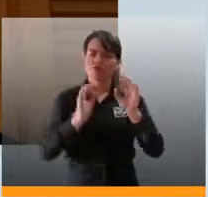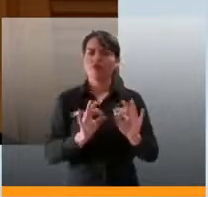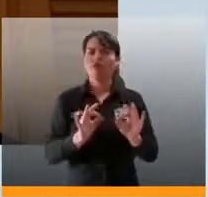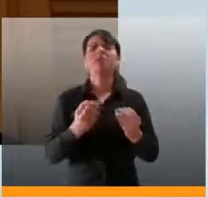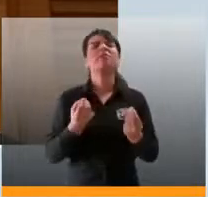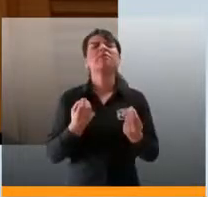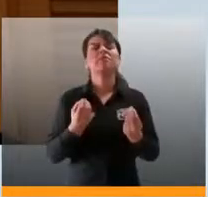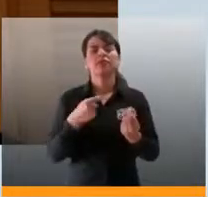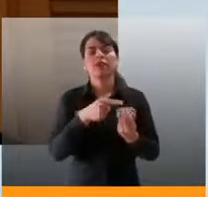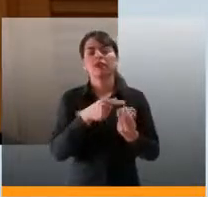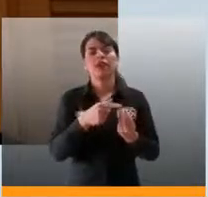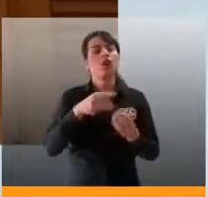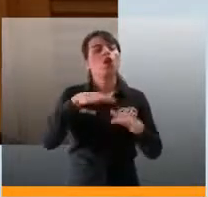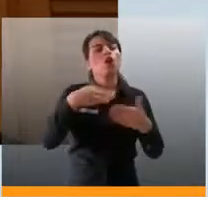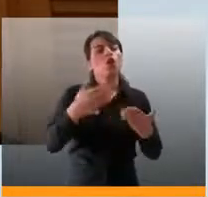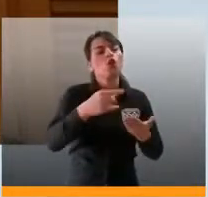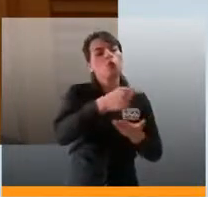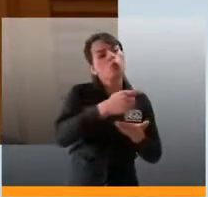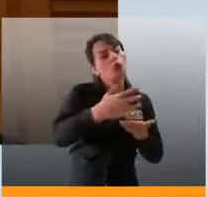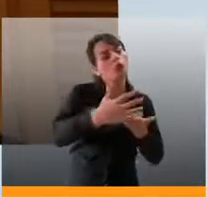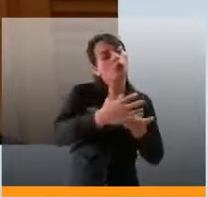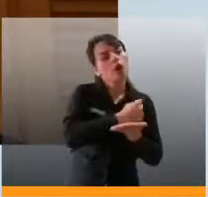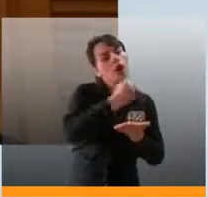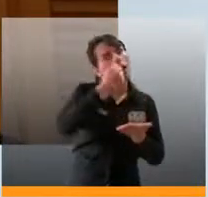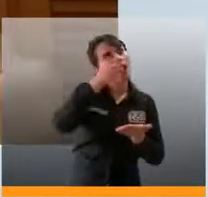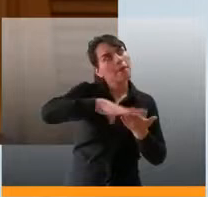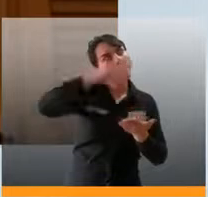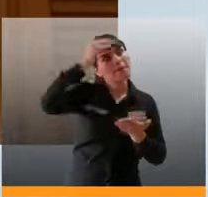del tema de los resultados de aprendizaje. Yo aquí